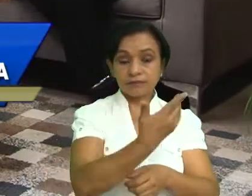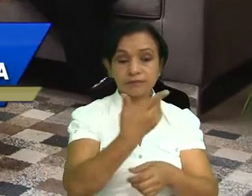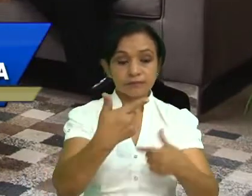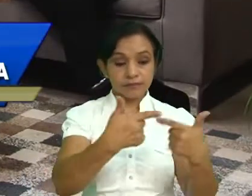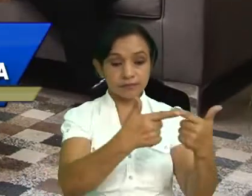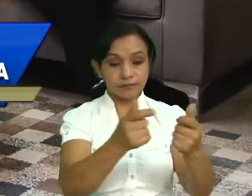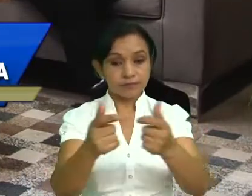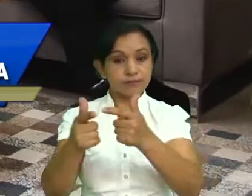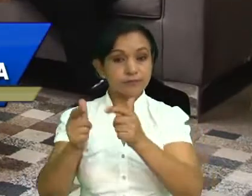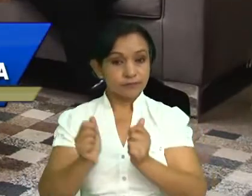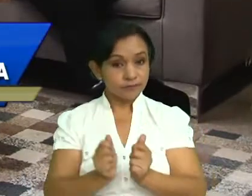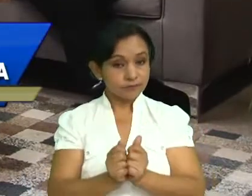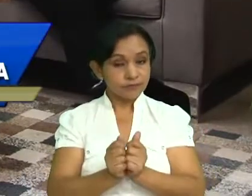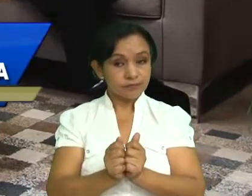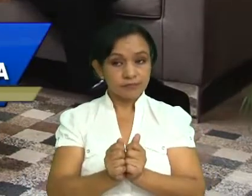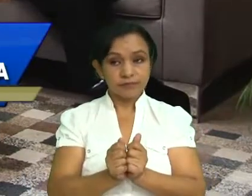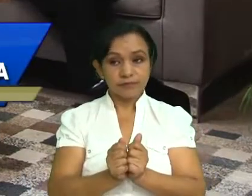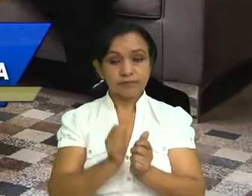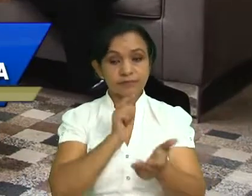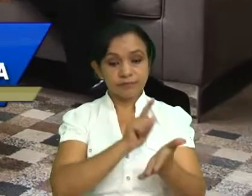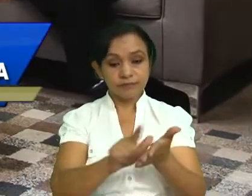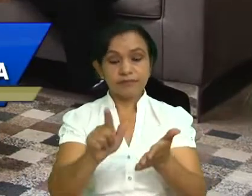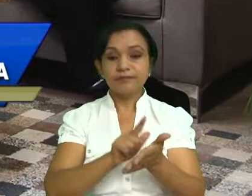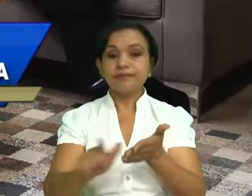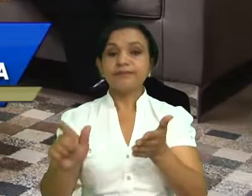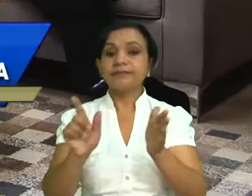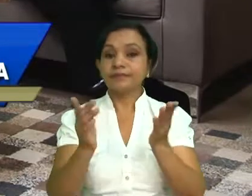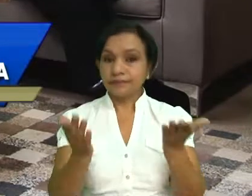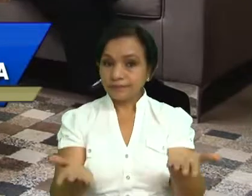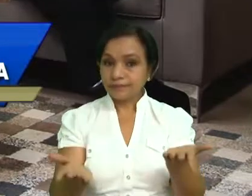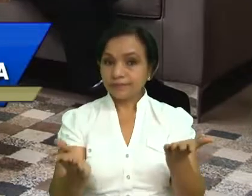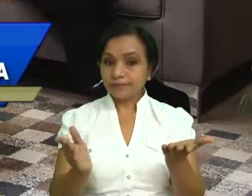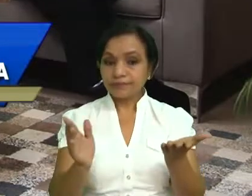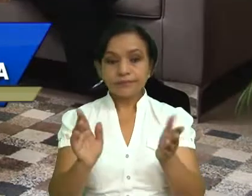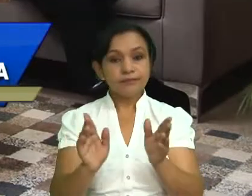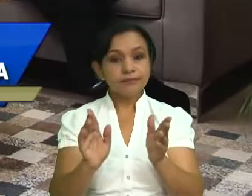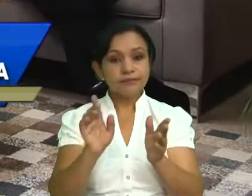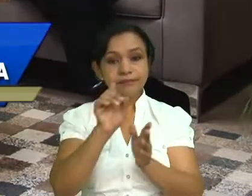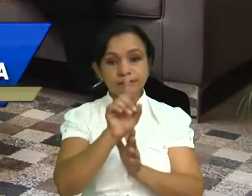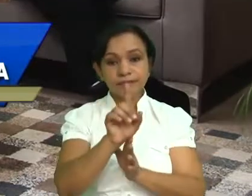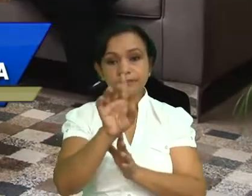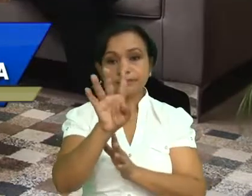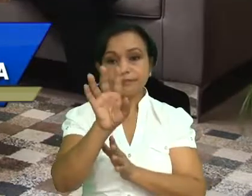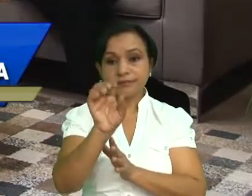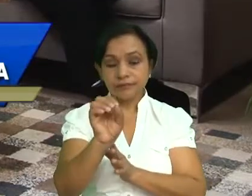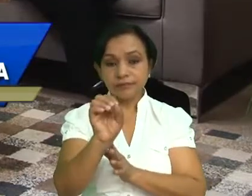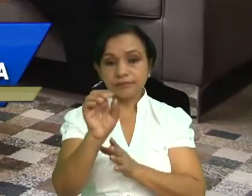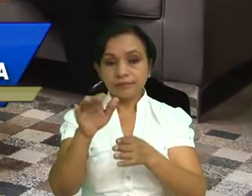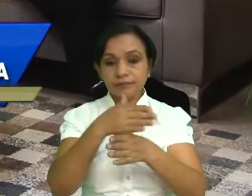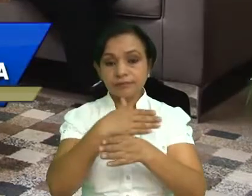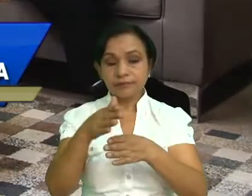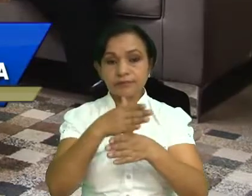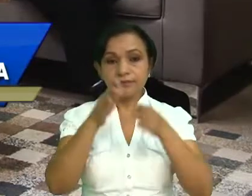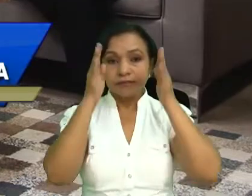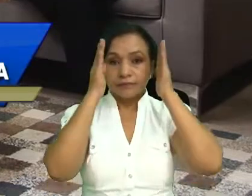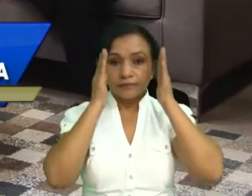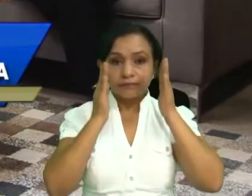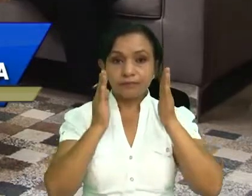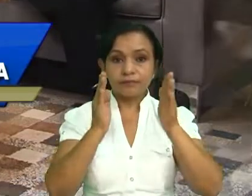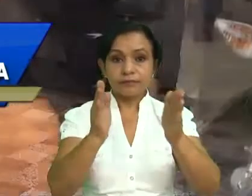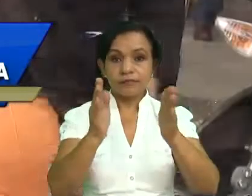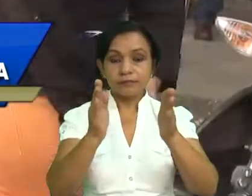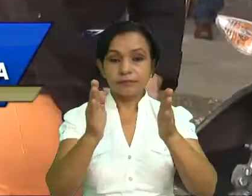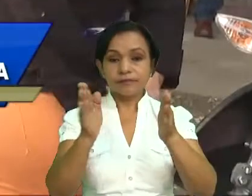como la dirección de limpieza pública. Nosotros tenemos 140 rutas de atención, ¿verdad?,